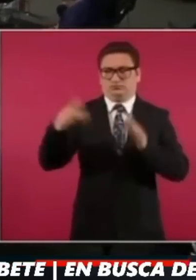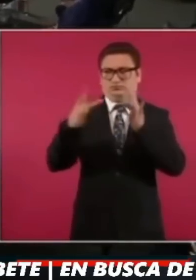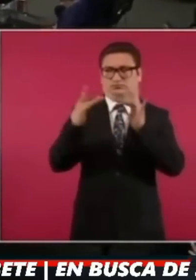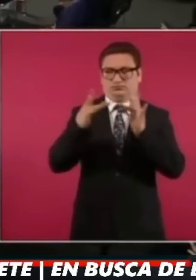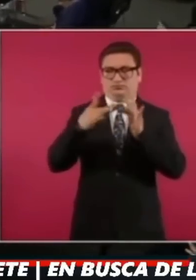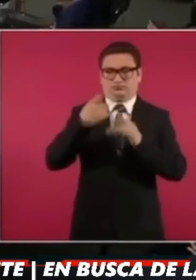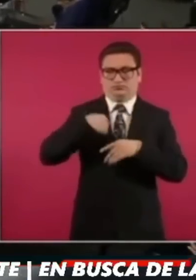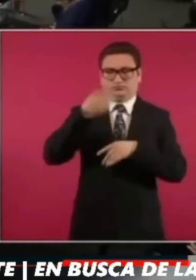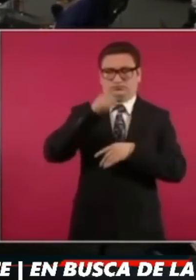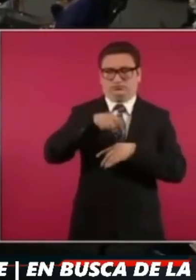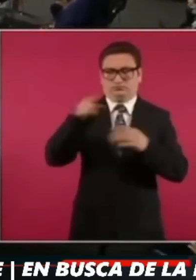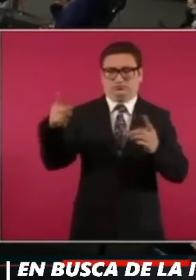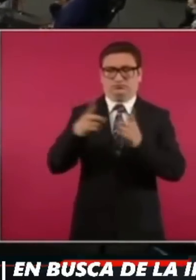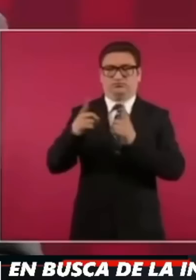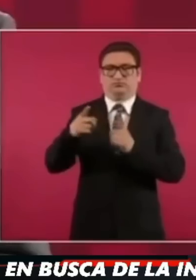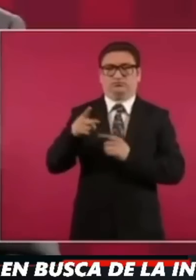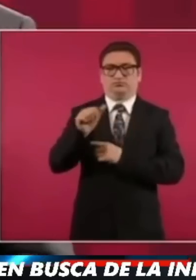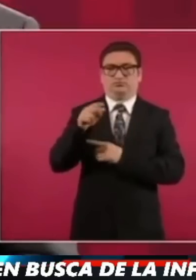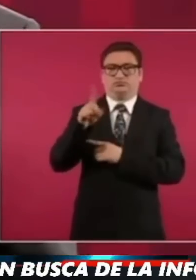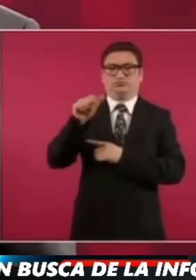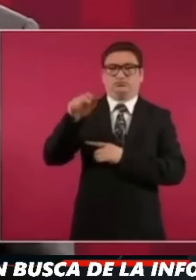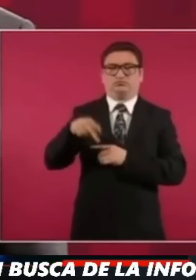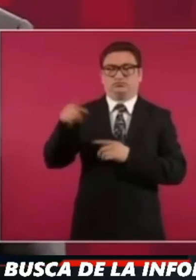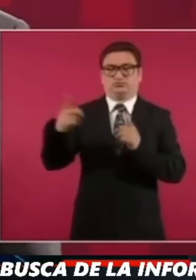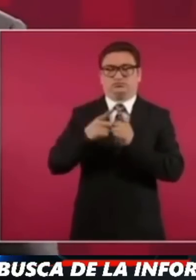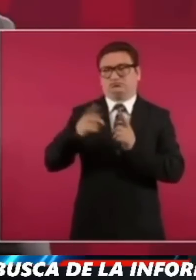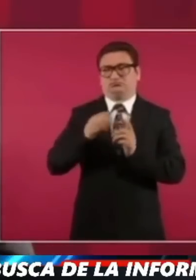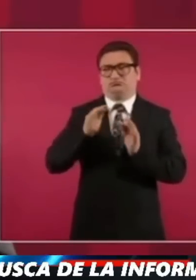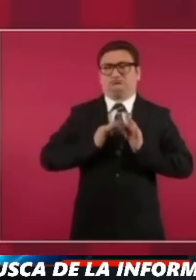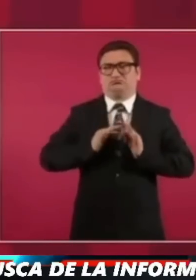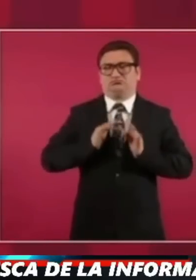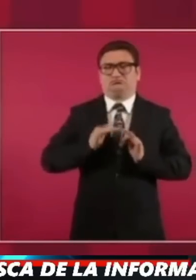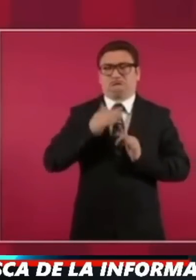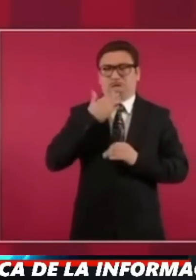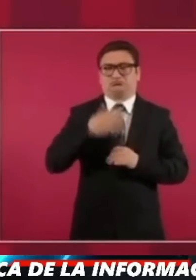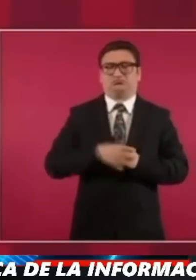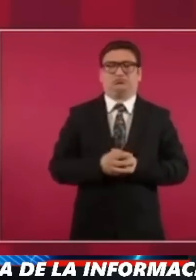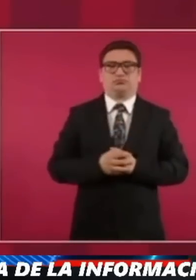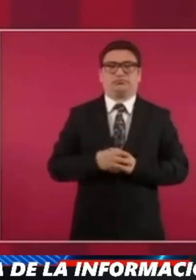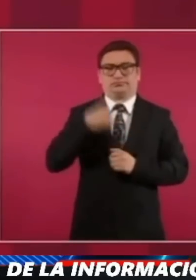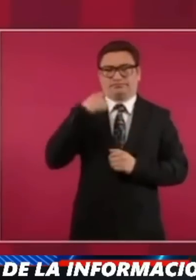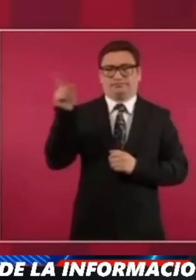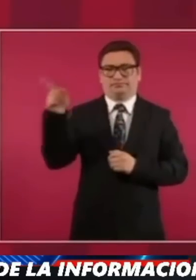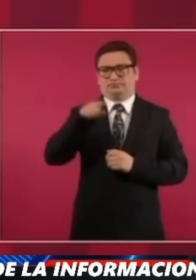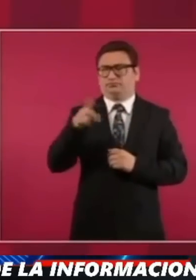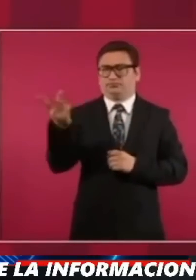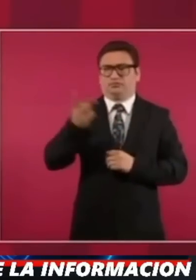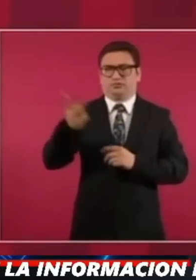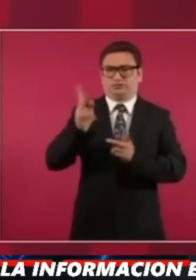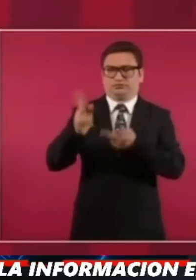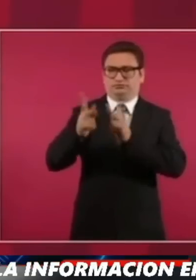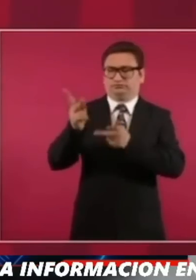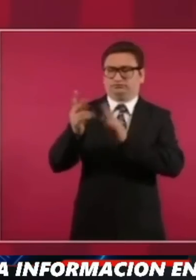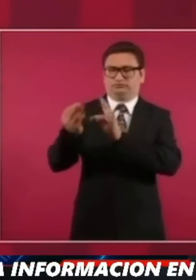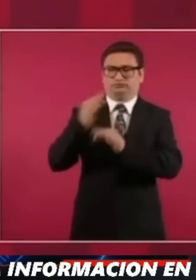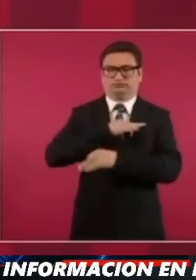dar instrucciones. Con Adán. Adán Augusto. Para que hable con él.